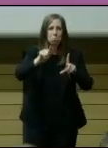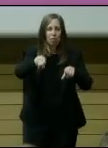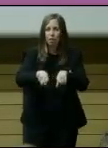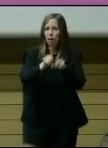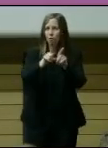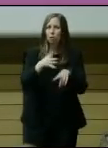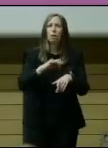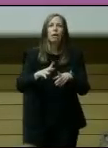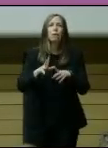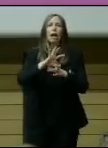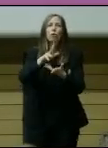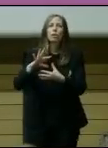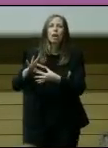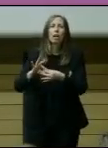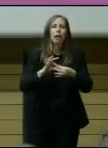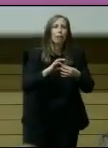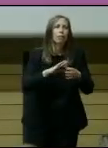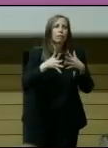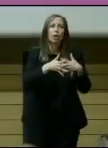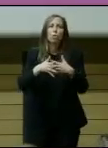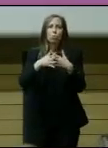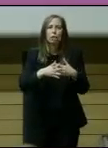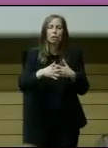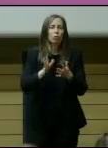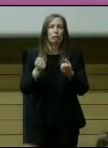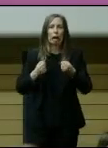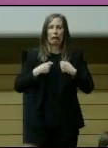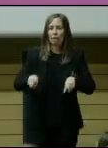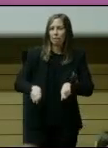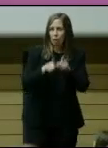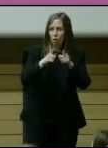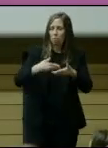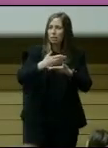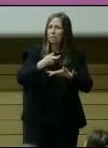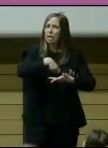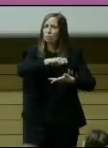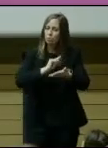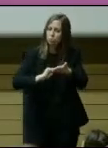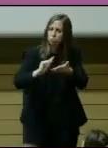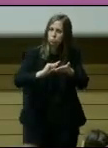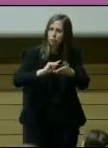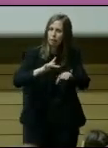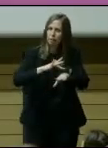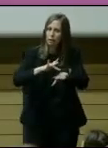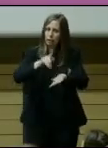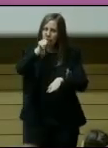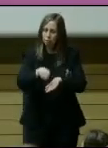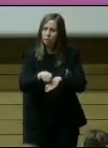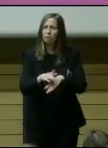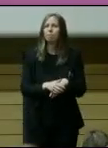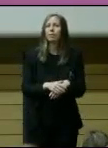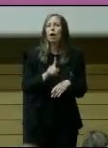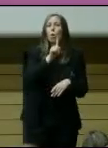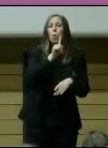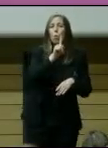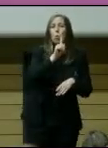narren la noticia, puede ser Afganistán, Estados Unidos o Canadá, pero prensa española, escrita y digital, más importante es la digital, desde el